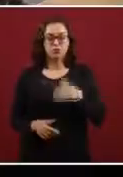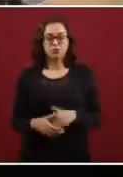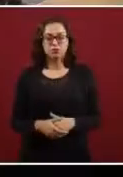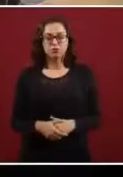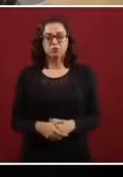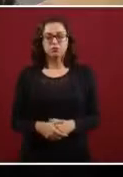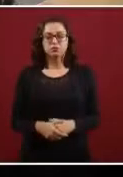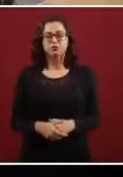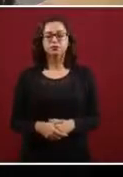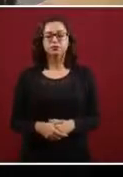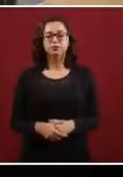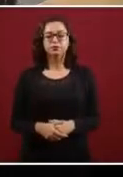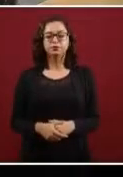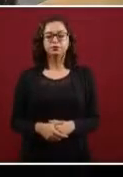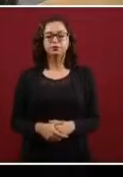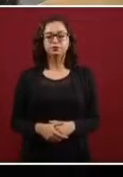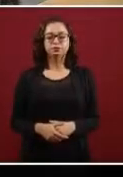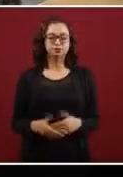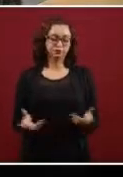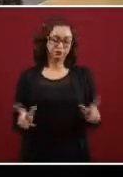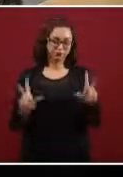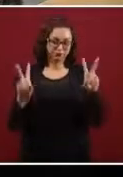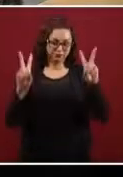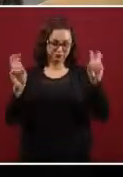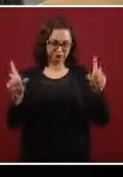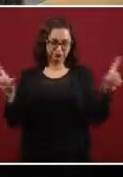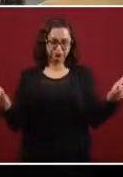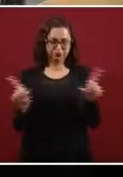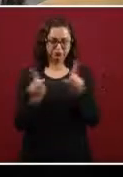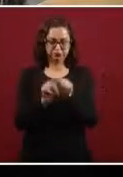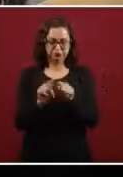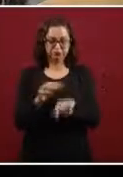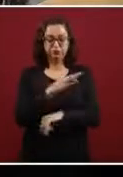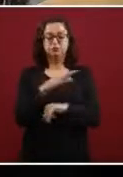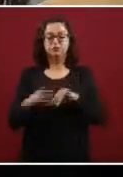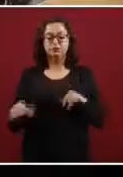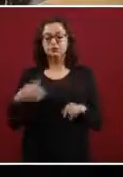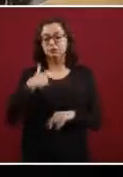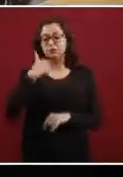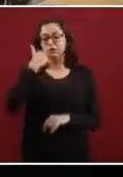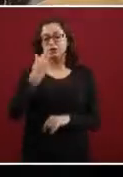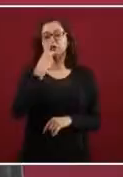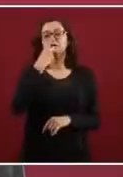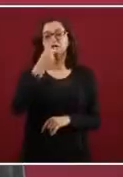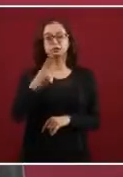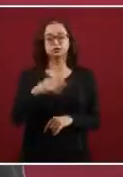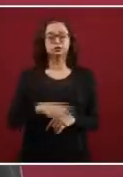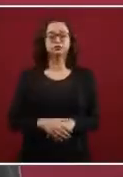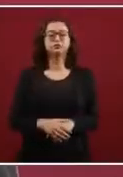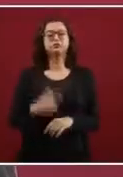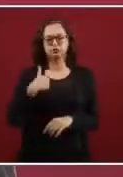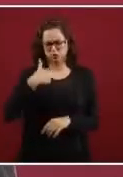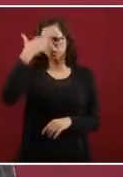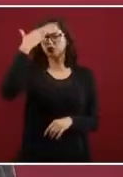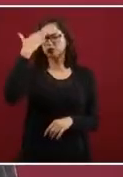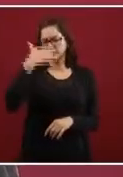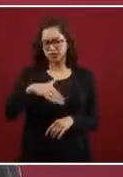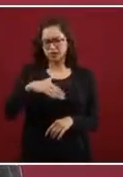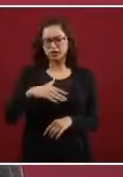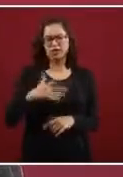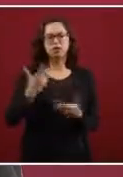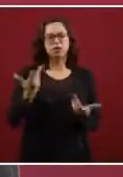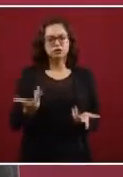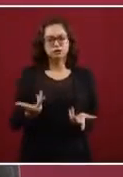resumen, presentación a ustedes, y para concluir, les puedo decir que tengo noticias de primera mano de la